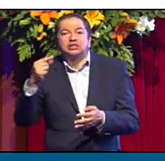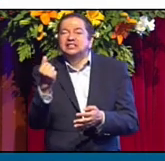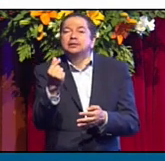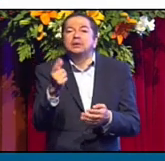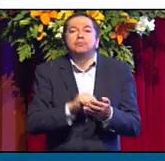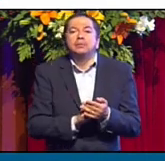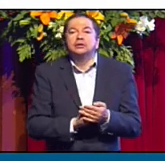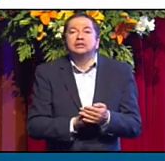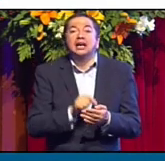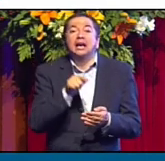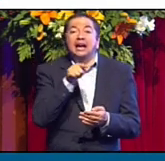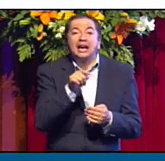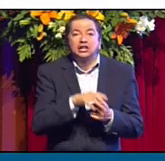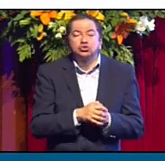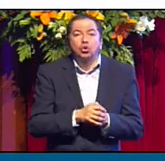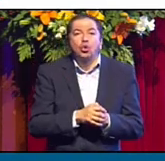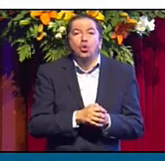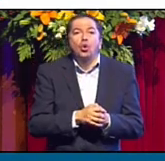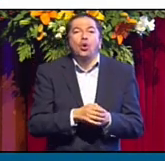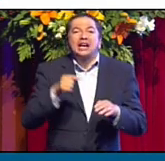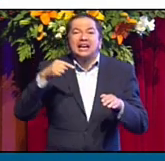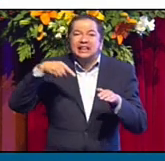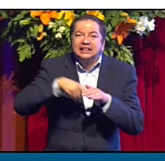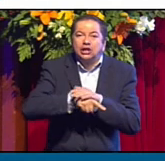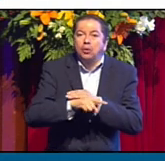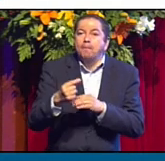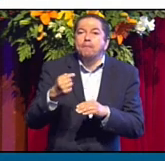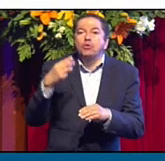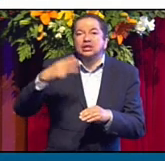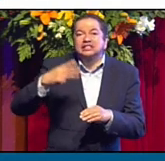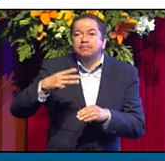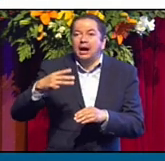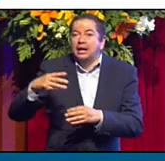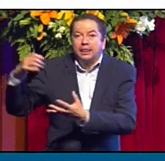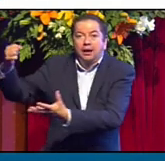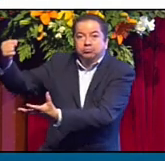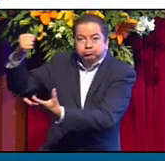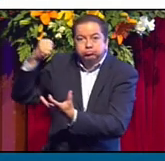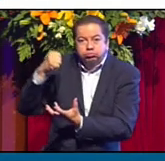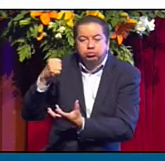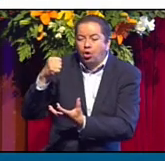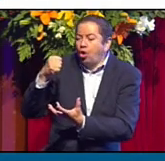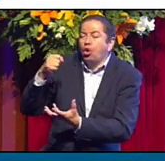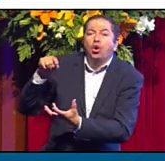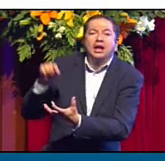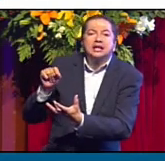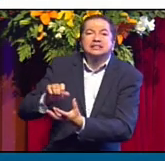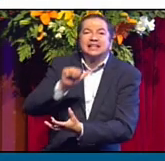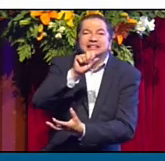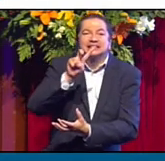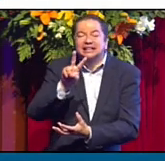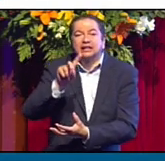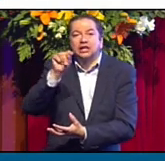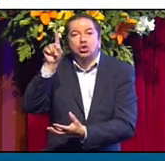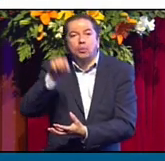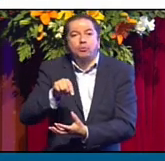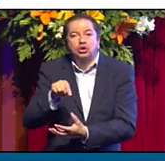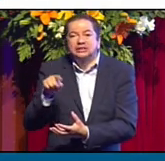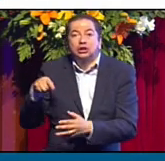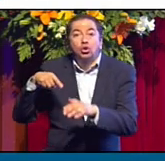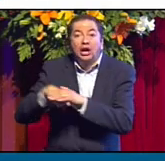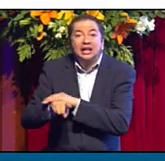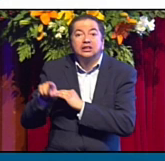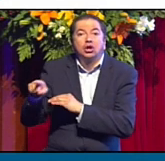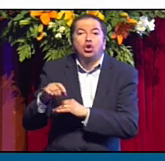11.164.487.000 pesos. Eso fueron los ingresos que recibió el municipio. Fundamentalmente, el 62% de esos